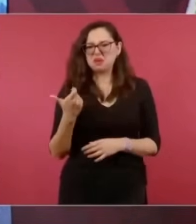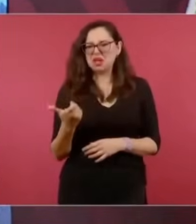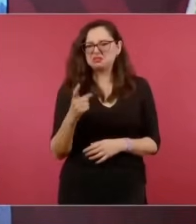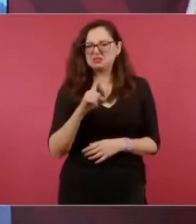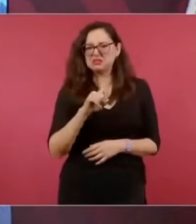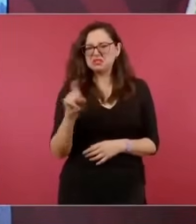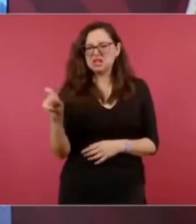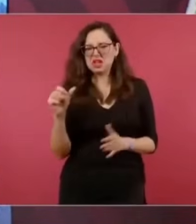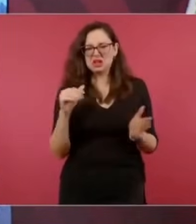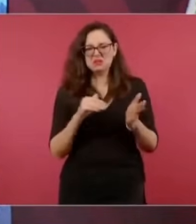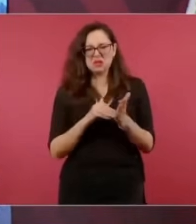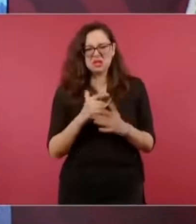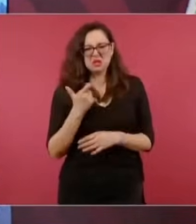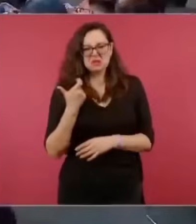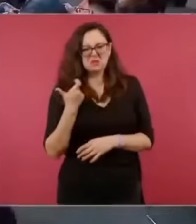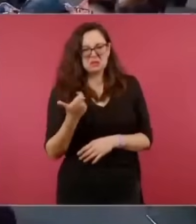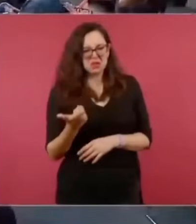pesos